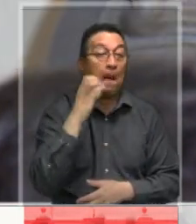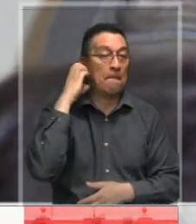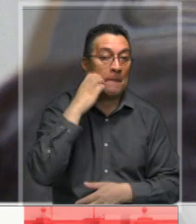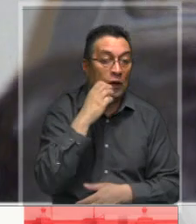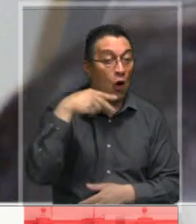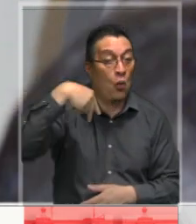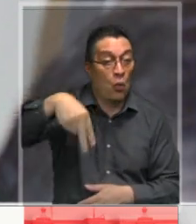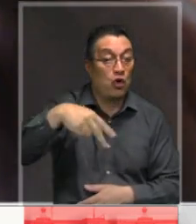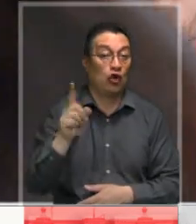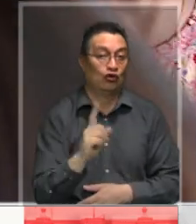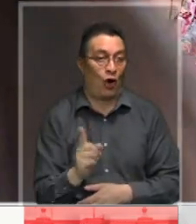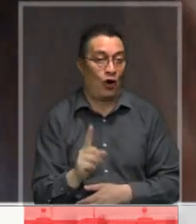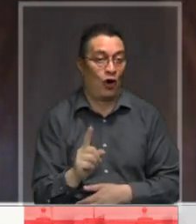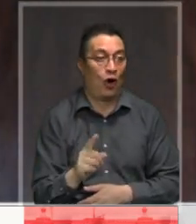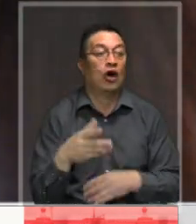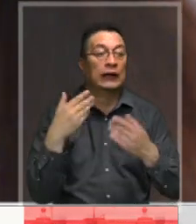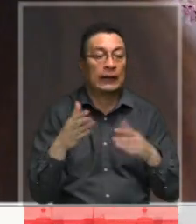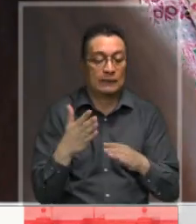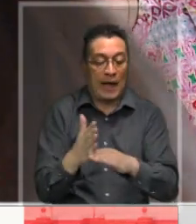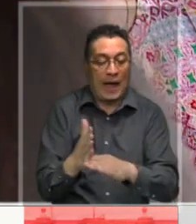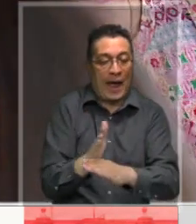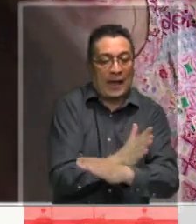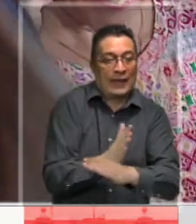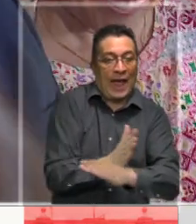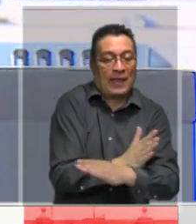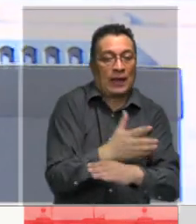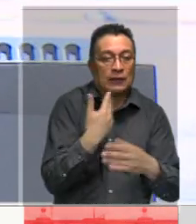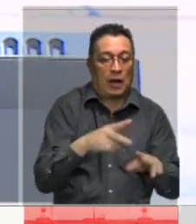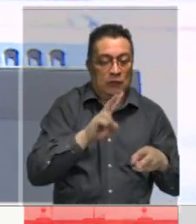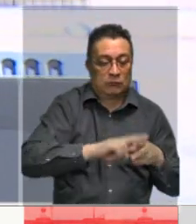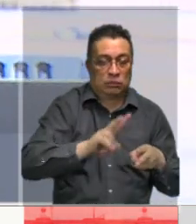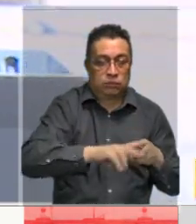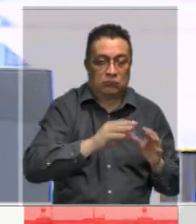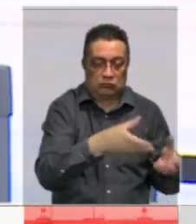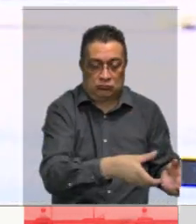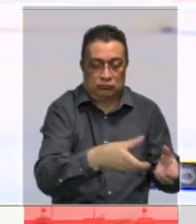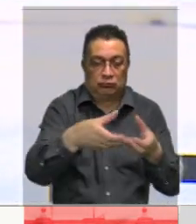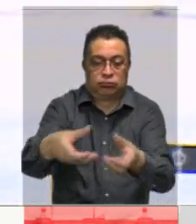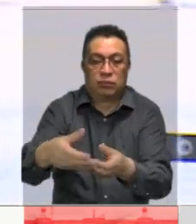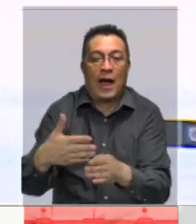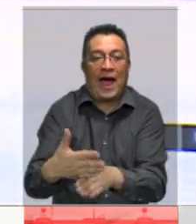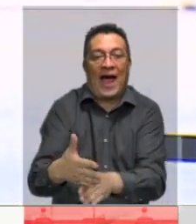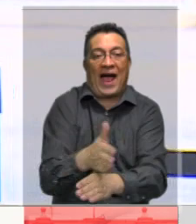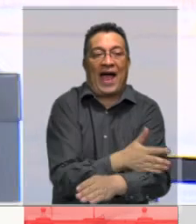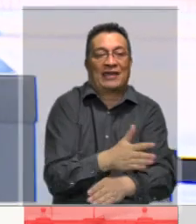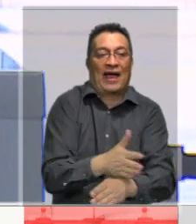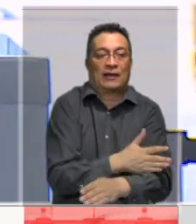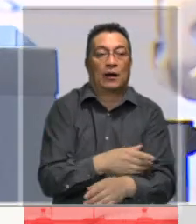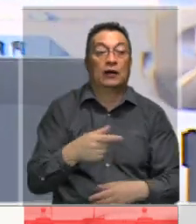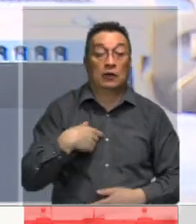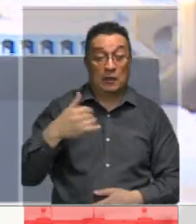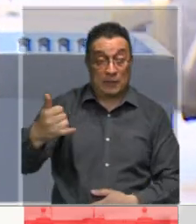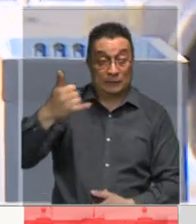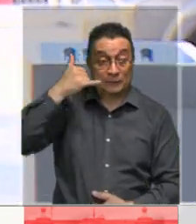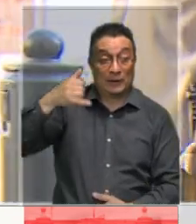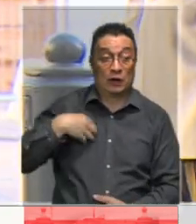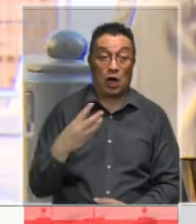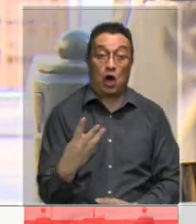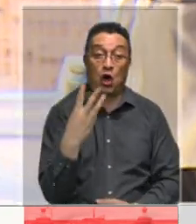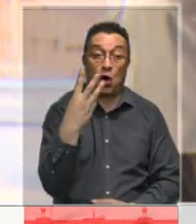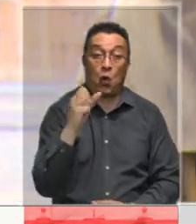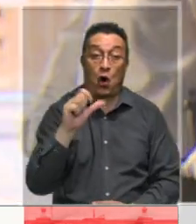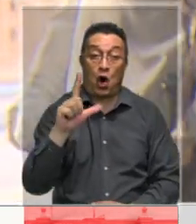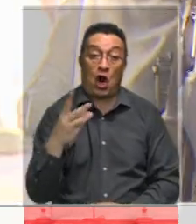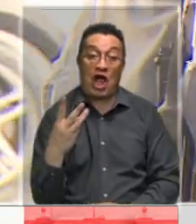junio, porque va a estar precocido, como quien dice, el primer borrador ya, me imagino, que a partir de mayo. A mí me dijo Matías Walker hoy día